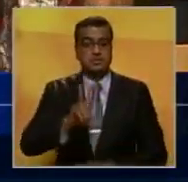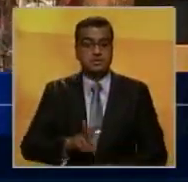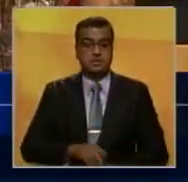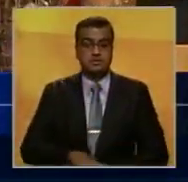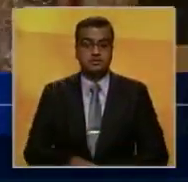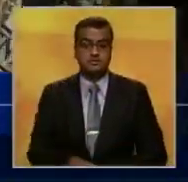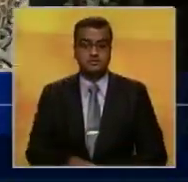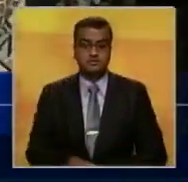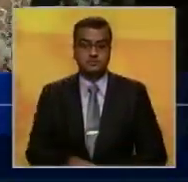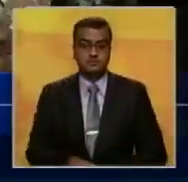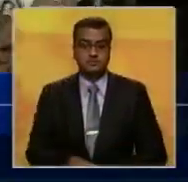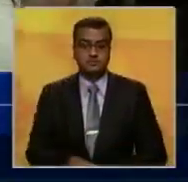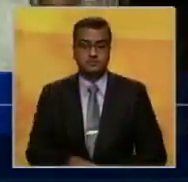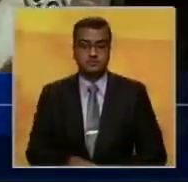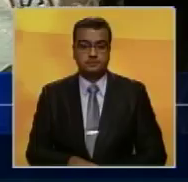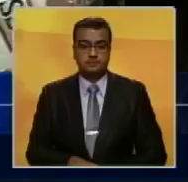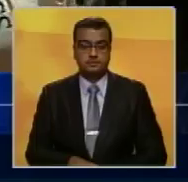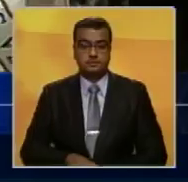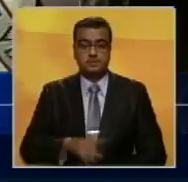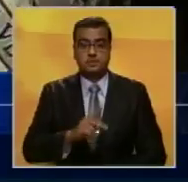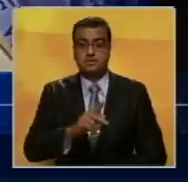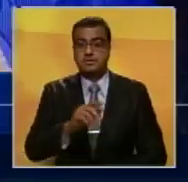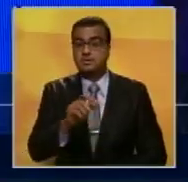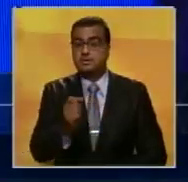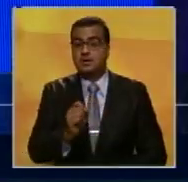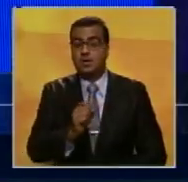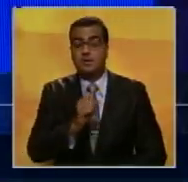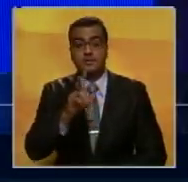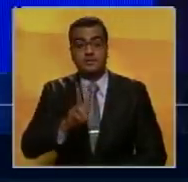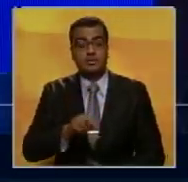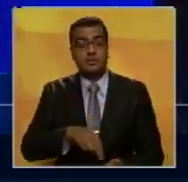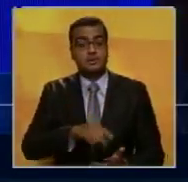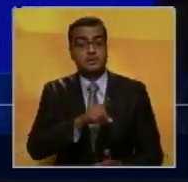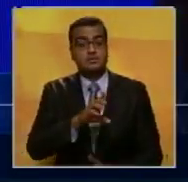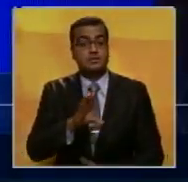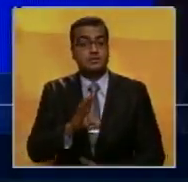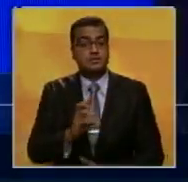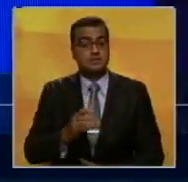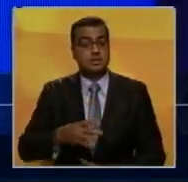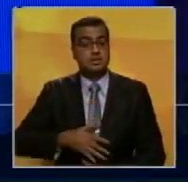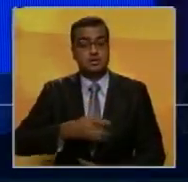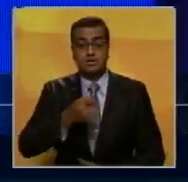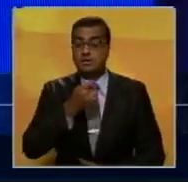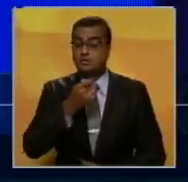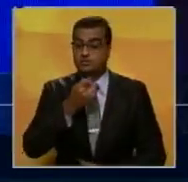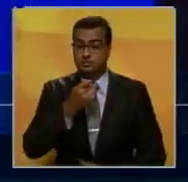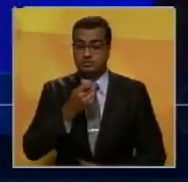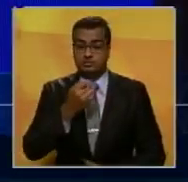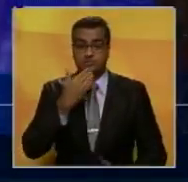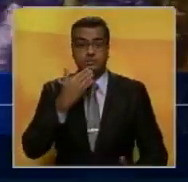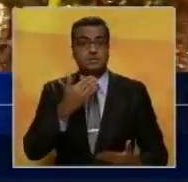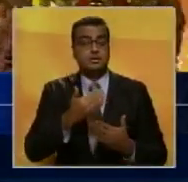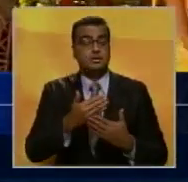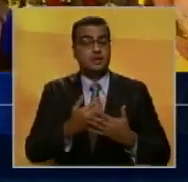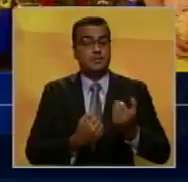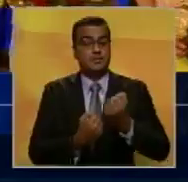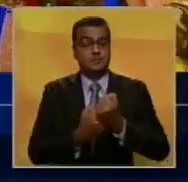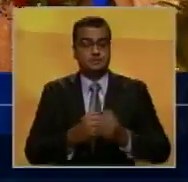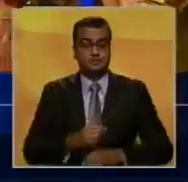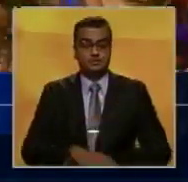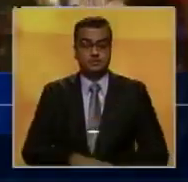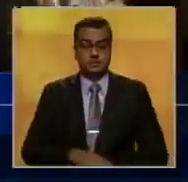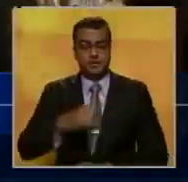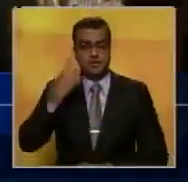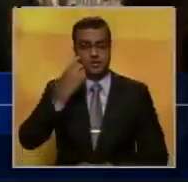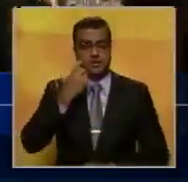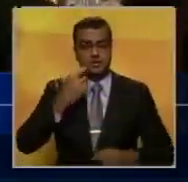Quinta Rosada. Durante el evento, Casey Sayago, Miss Venezuela 2016, dio un sentido discurso y agradeció el apoyo. La soberana